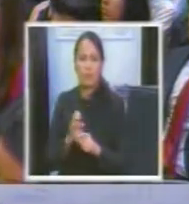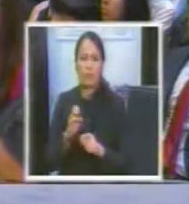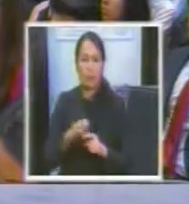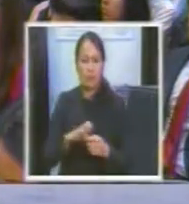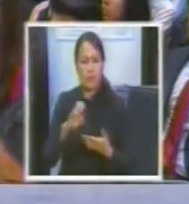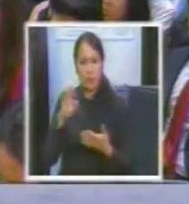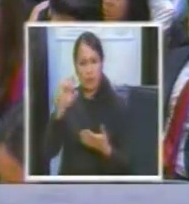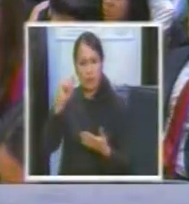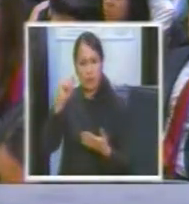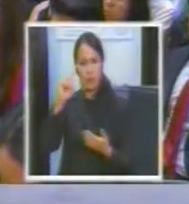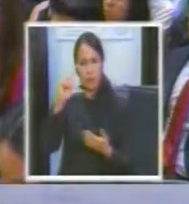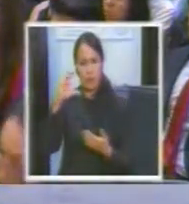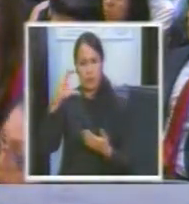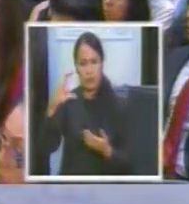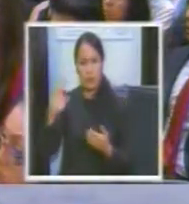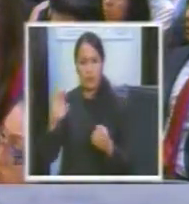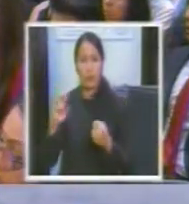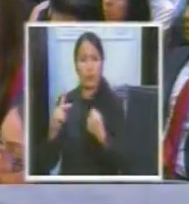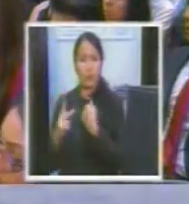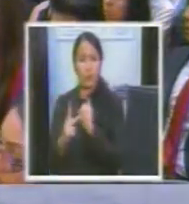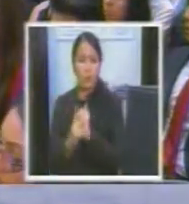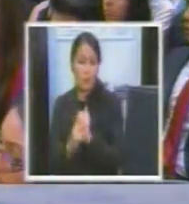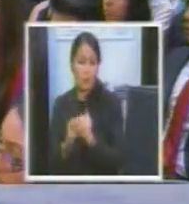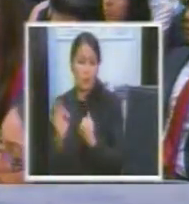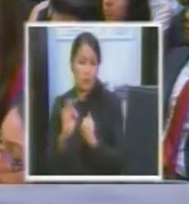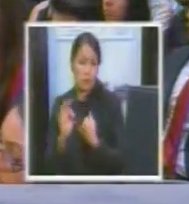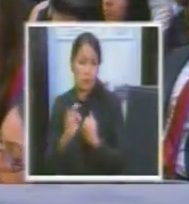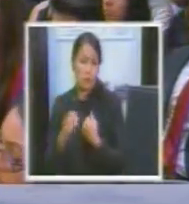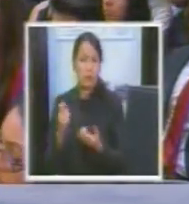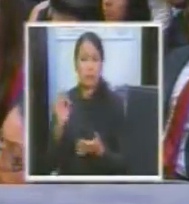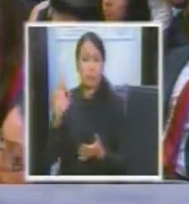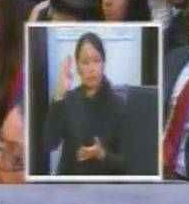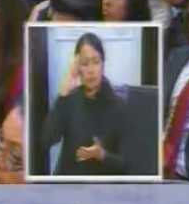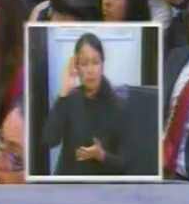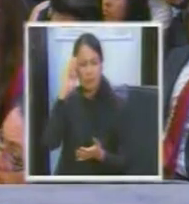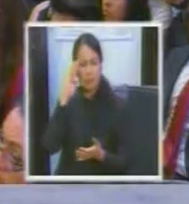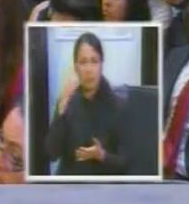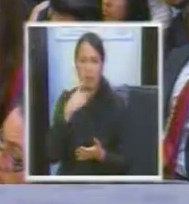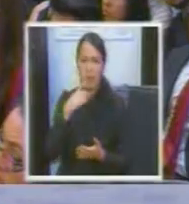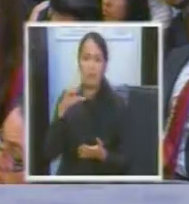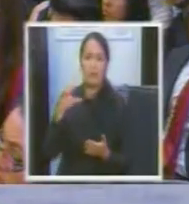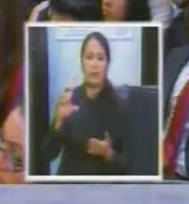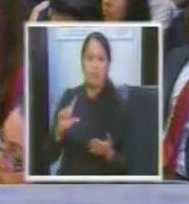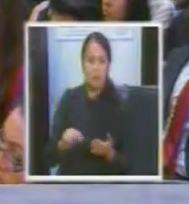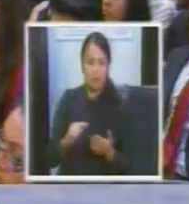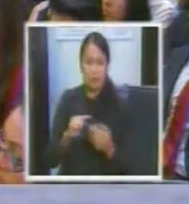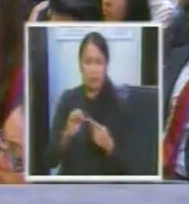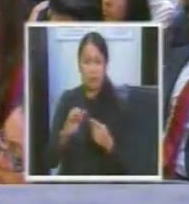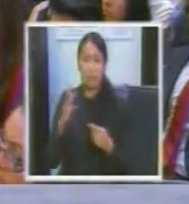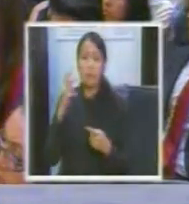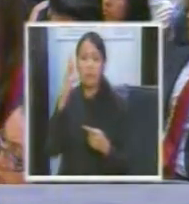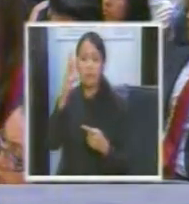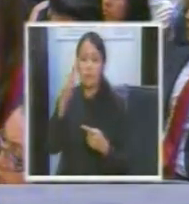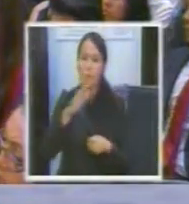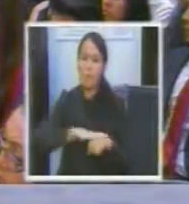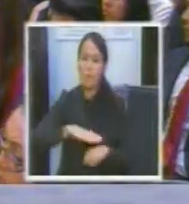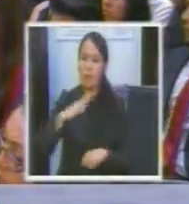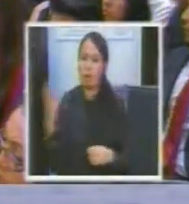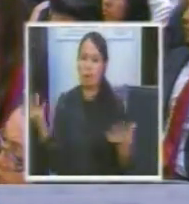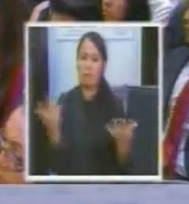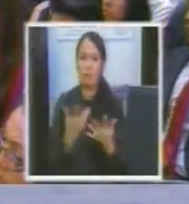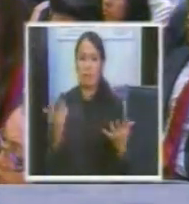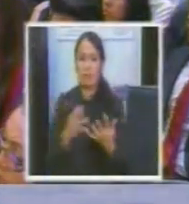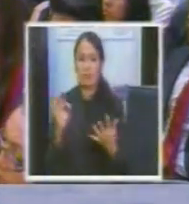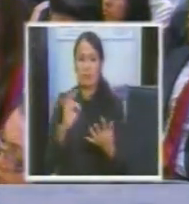al acuerdo global con la Unión Europea, se distorsionan, escatiman y menosprecian sus potencialidades cuando se le reduce a